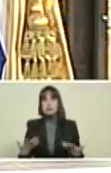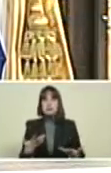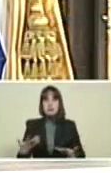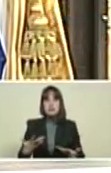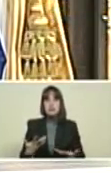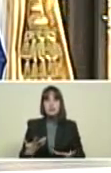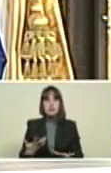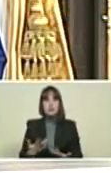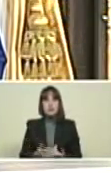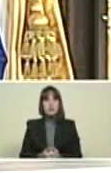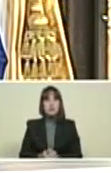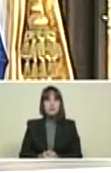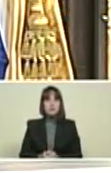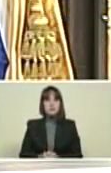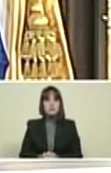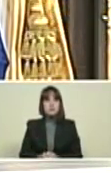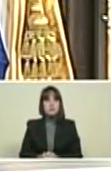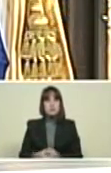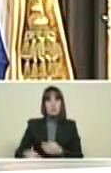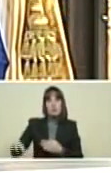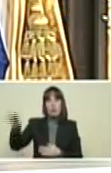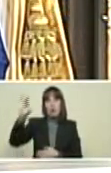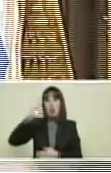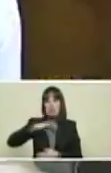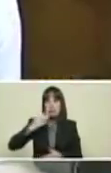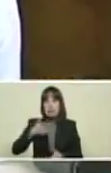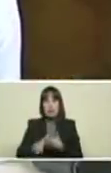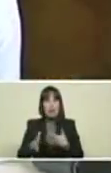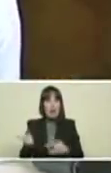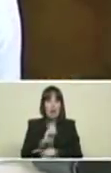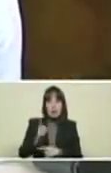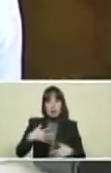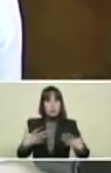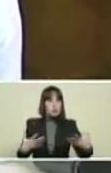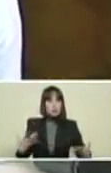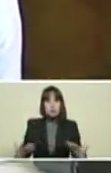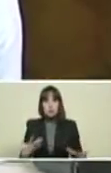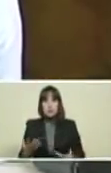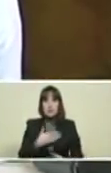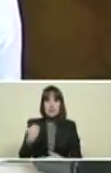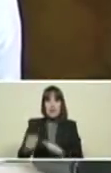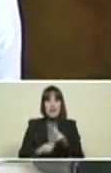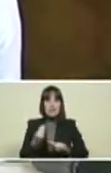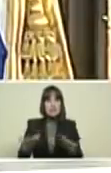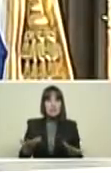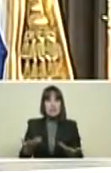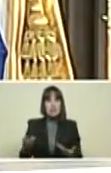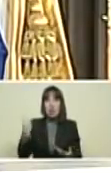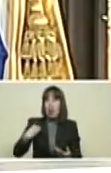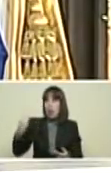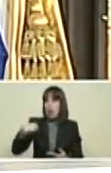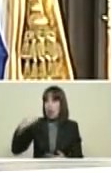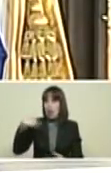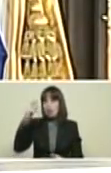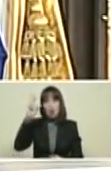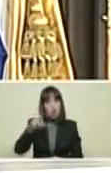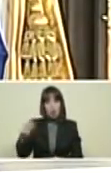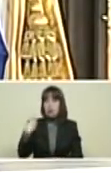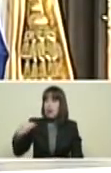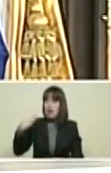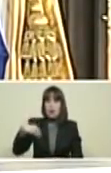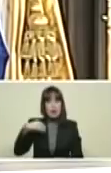Bueno, contágiame de tu imperatividad, Aristóbulo. Todos los días, Aristóbulo, todos los